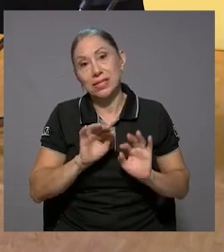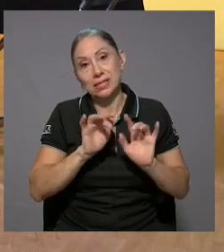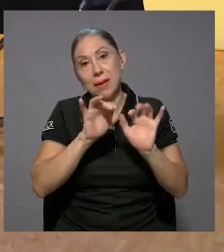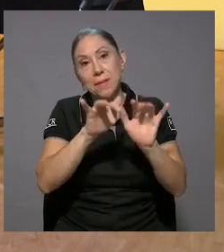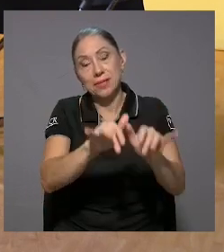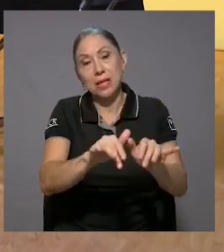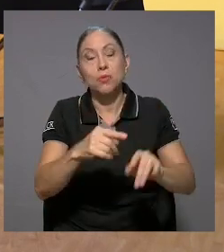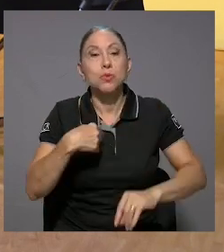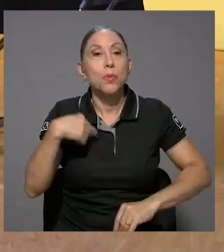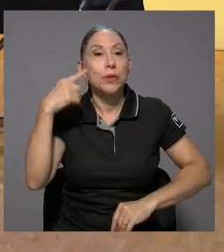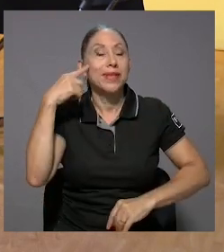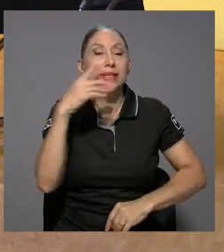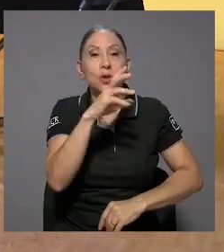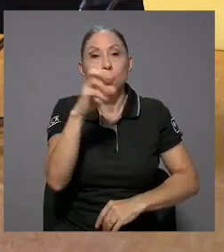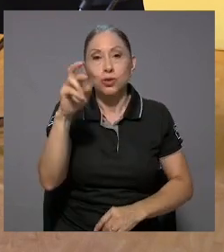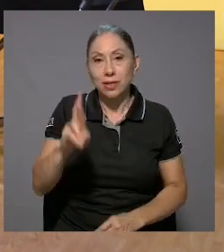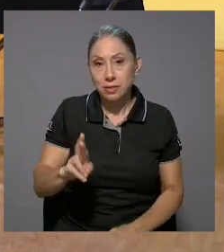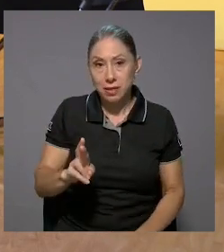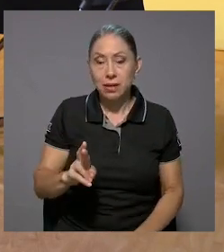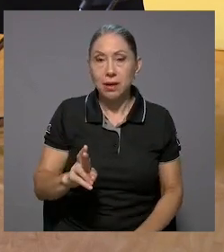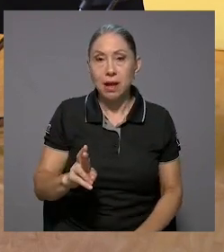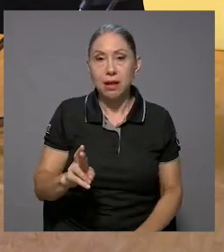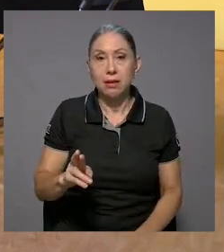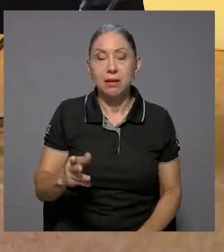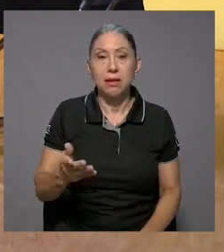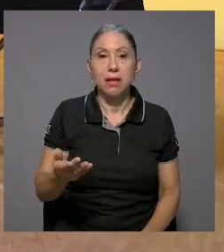que en Costa Rica